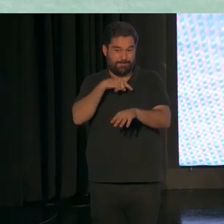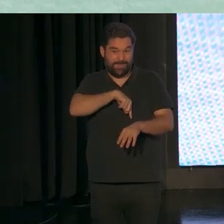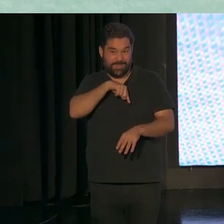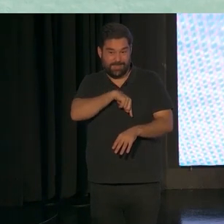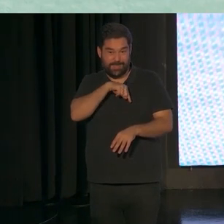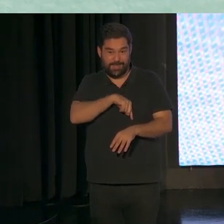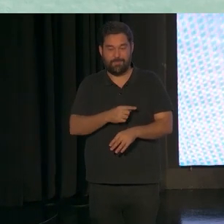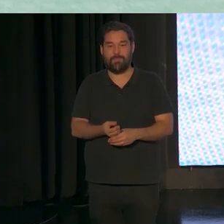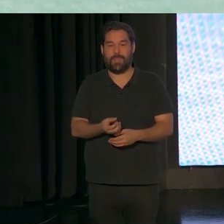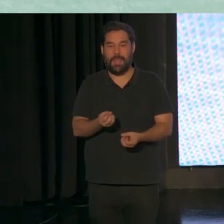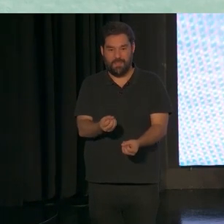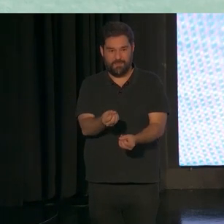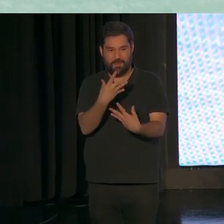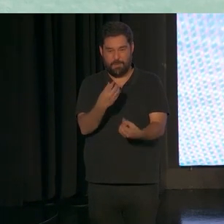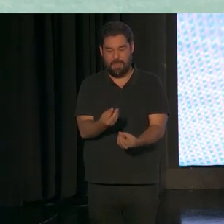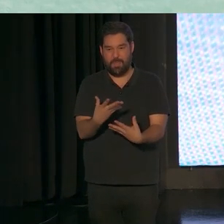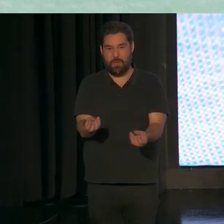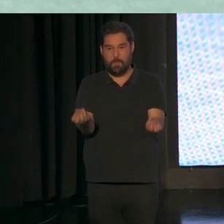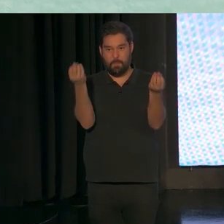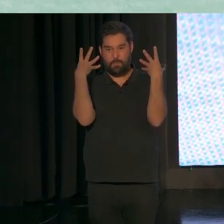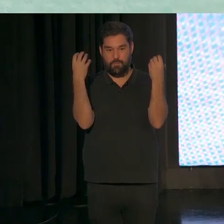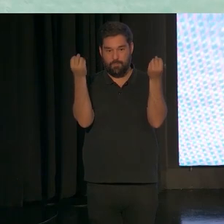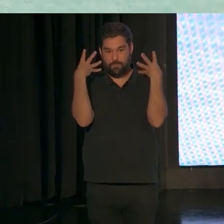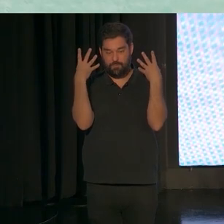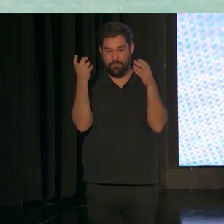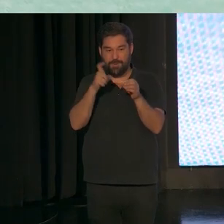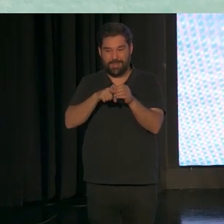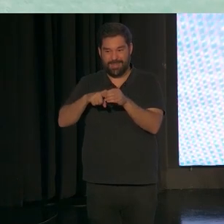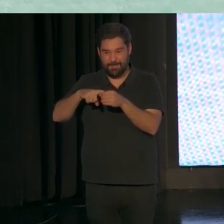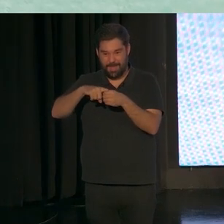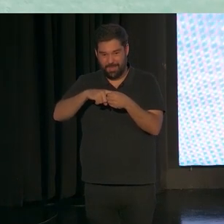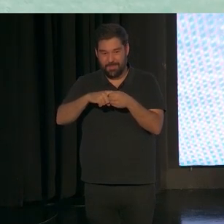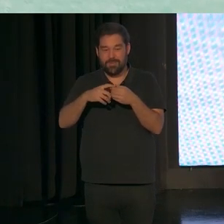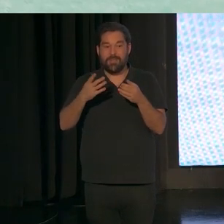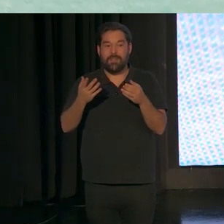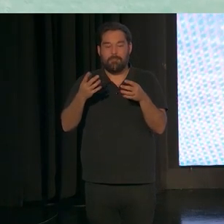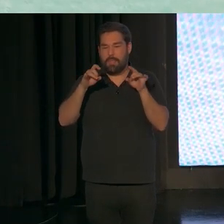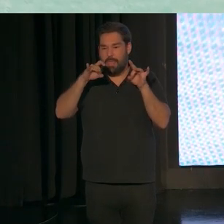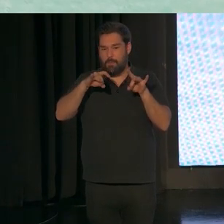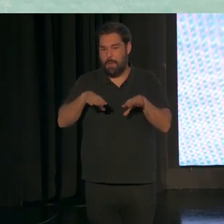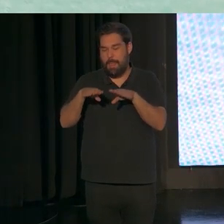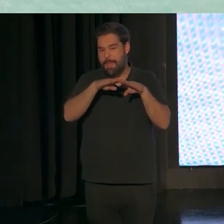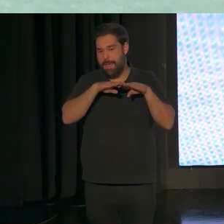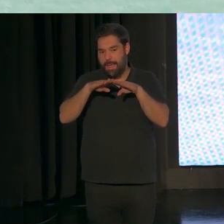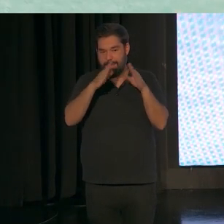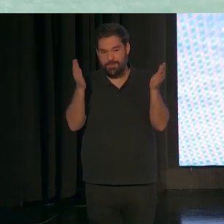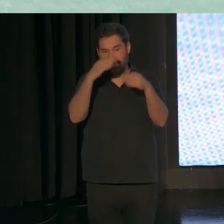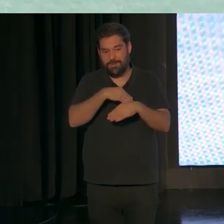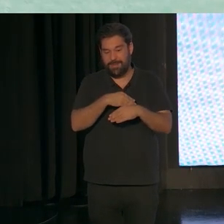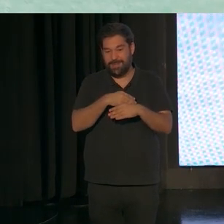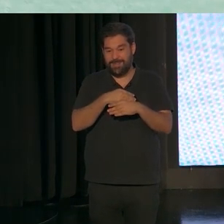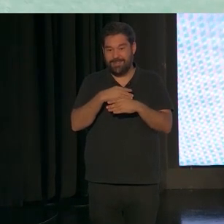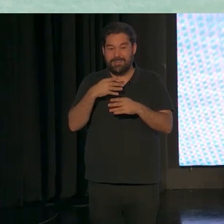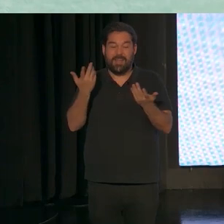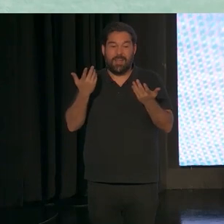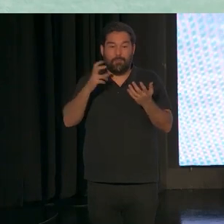falta de información una comunicación poco empática el tener que oír que todo lo que nuestros hijos generan son problemas y